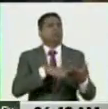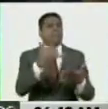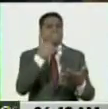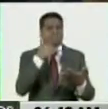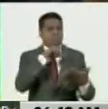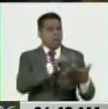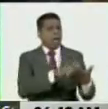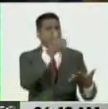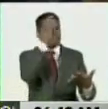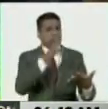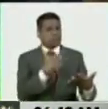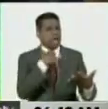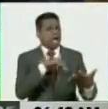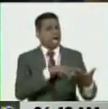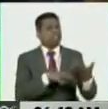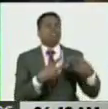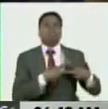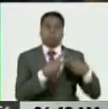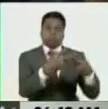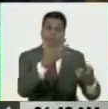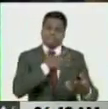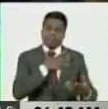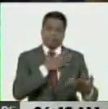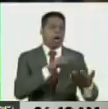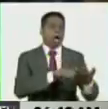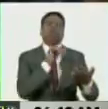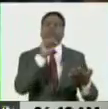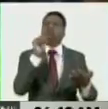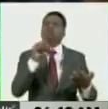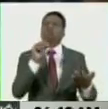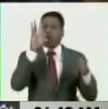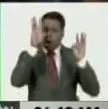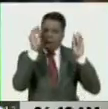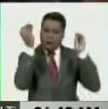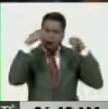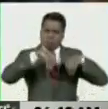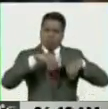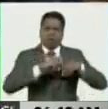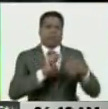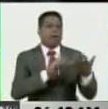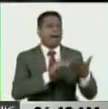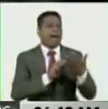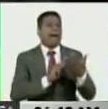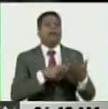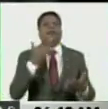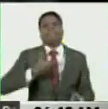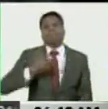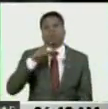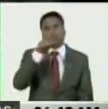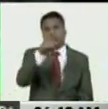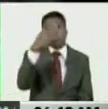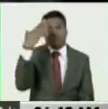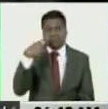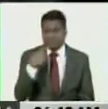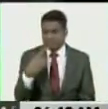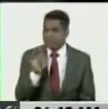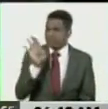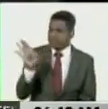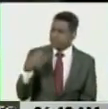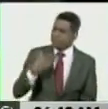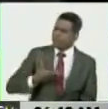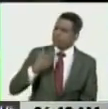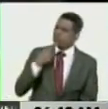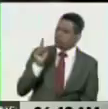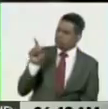la manifestación de voluntad de estar allí. Perfecto. Fíjate, importante lo que tú acabas de señalar, porque nosotros